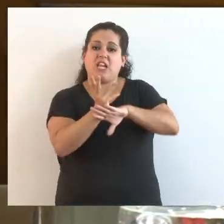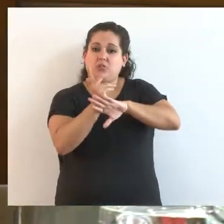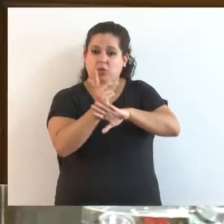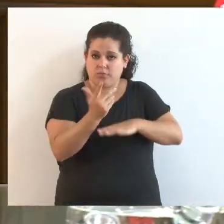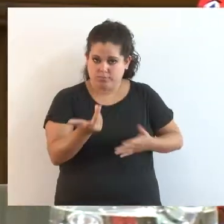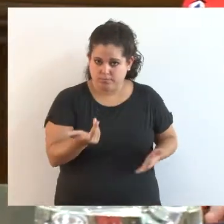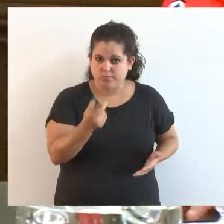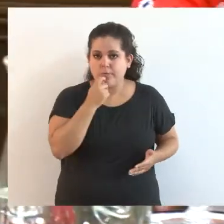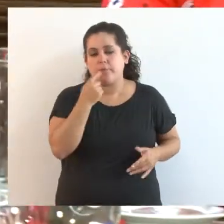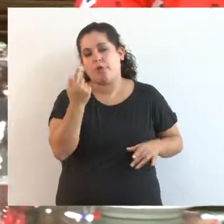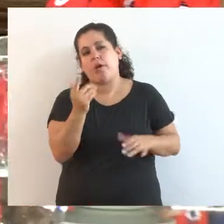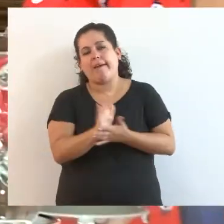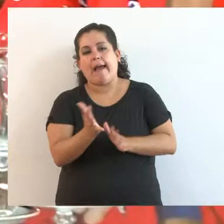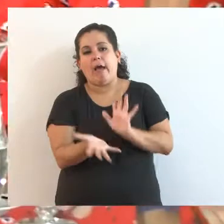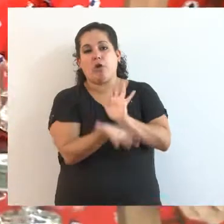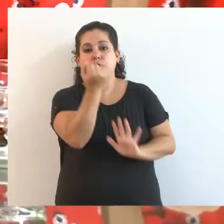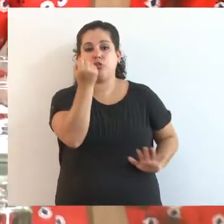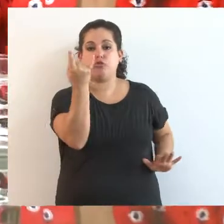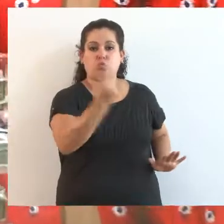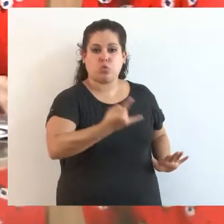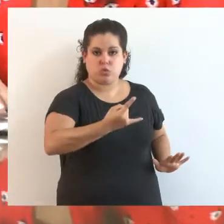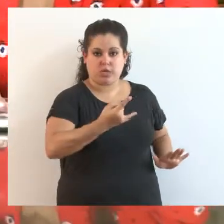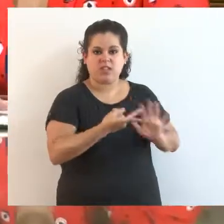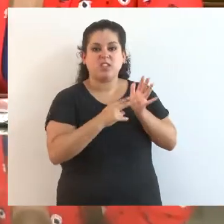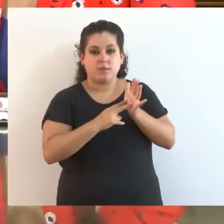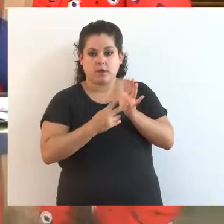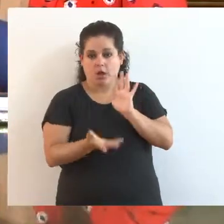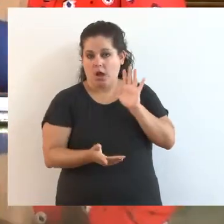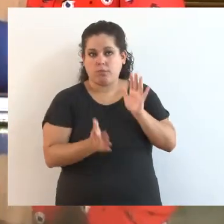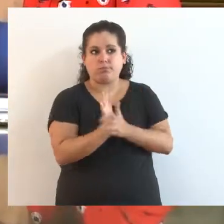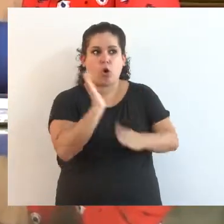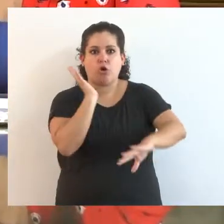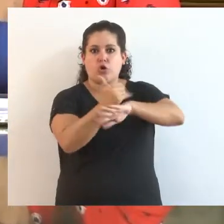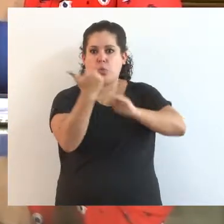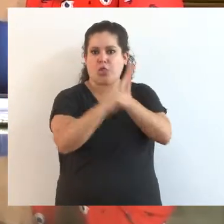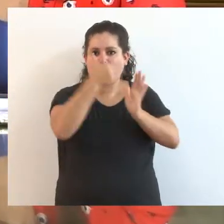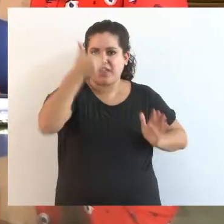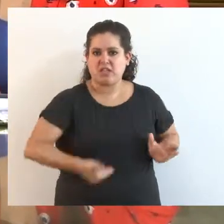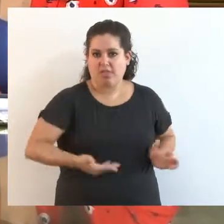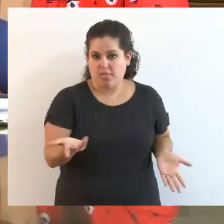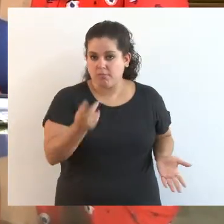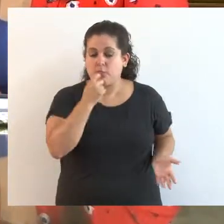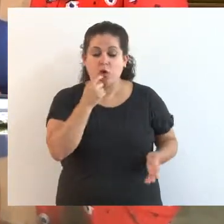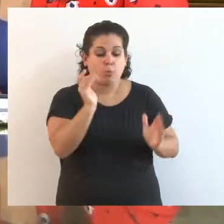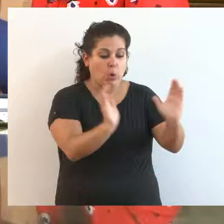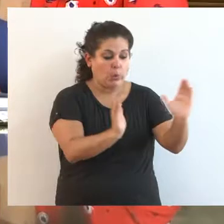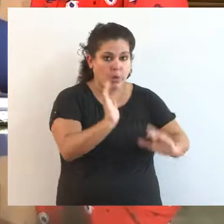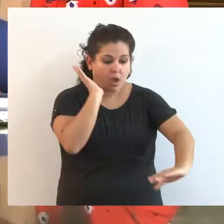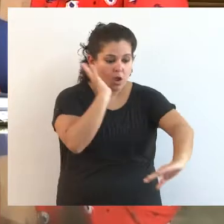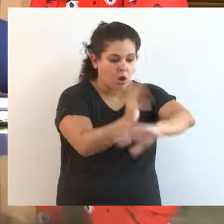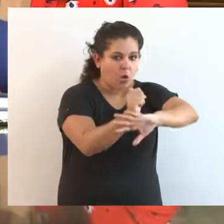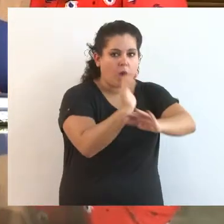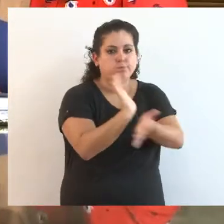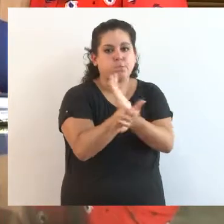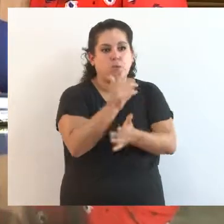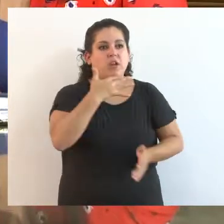y generalmente la adopción trucha, digamos, entre comillas, ¿qué significa? La sustracción de identidad. Es decir, un niño que es adoptado, digamos, como hijo